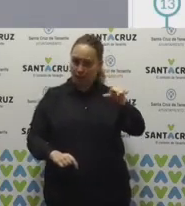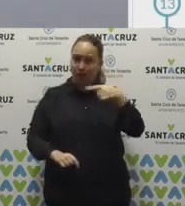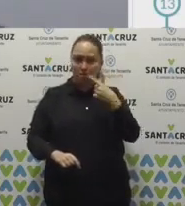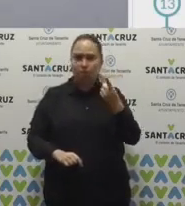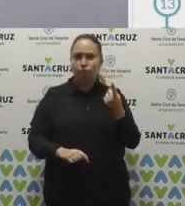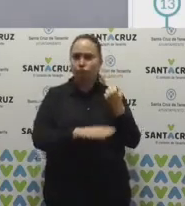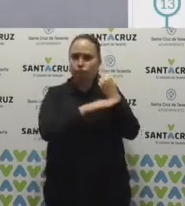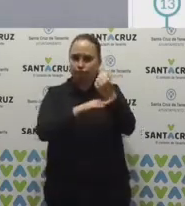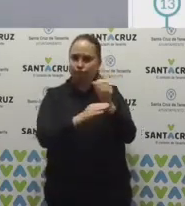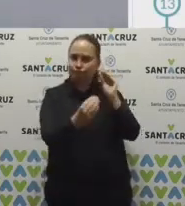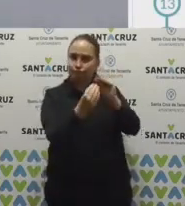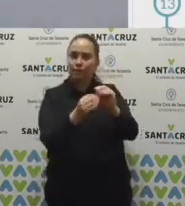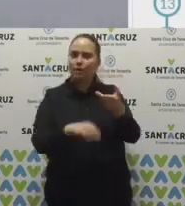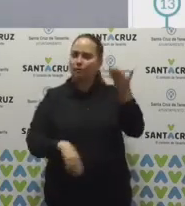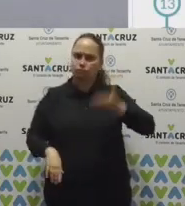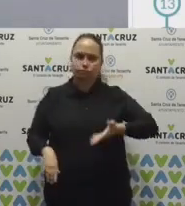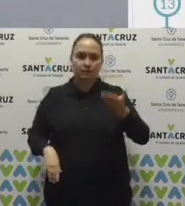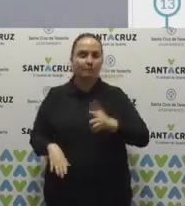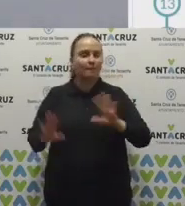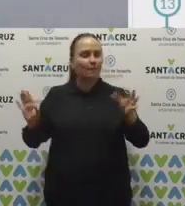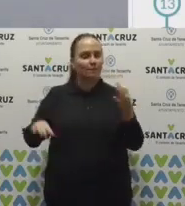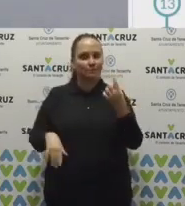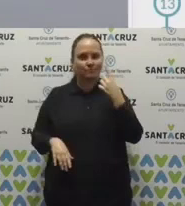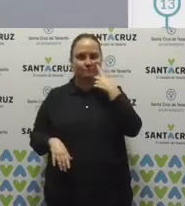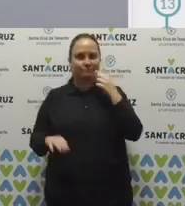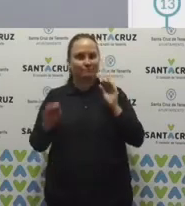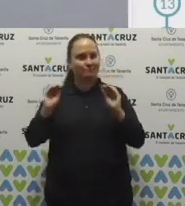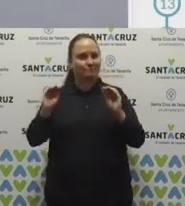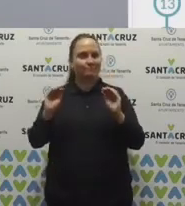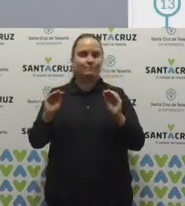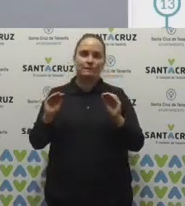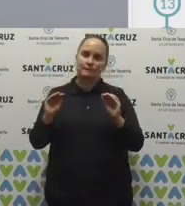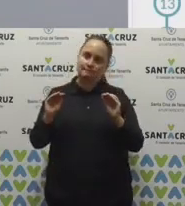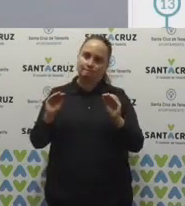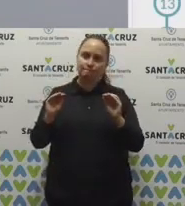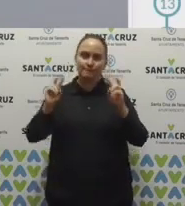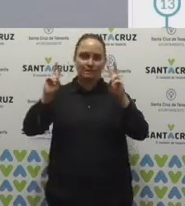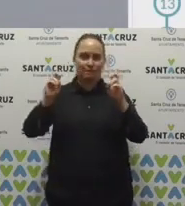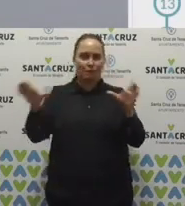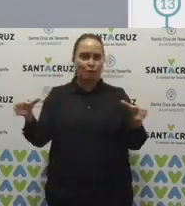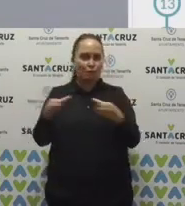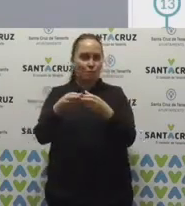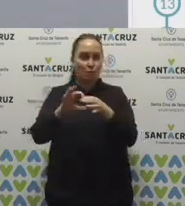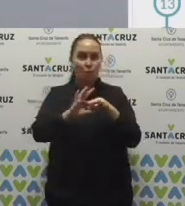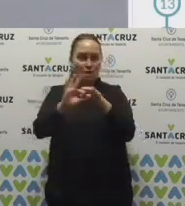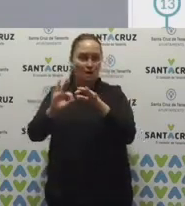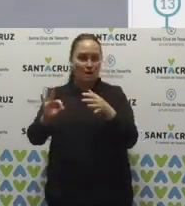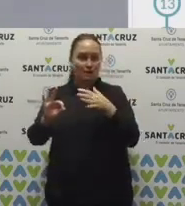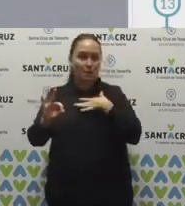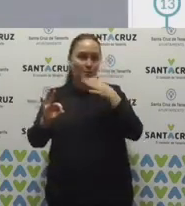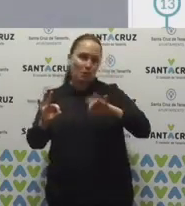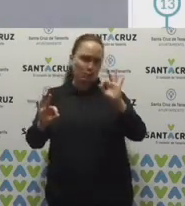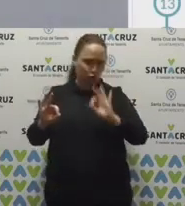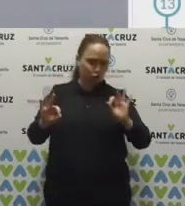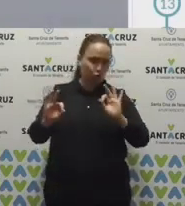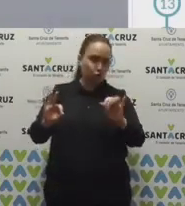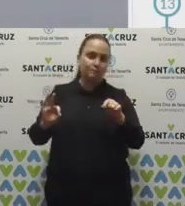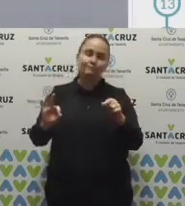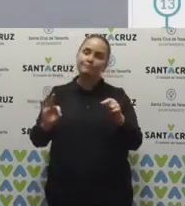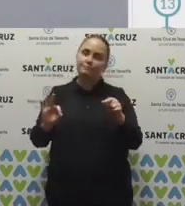pero la verdad que lo que sí tenemos que advertir en este caso a unidas podemos es que nos parece muy oportuna